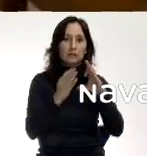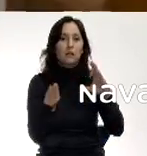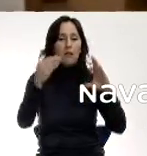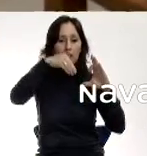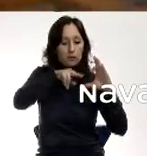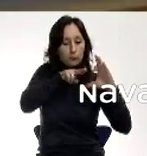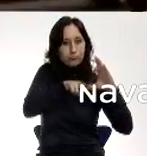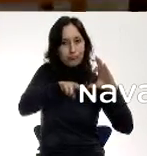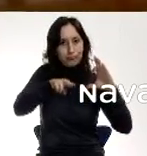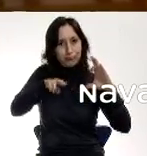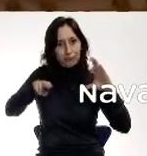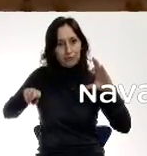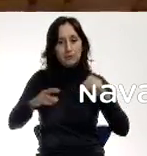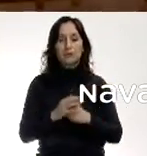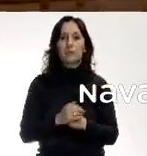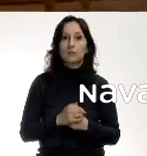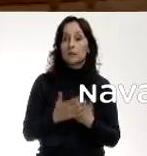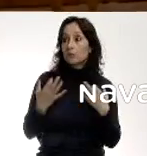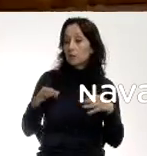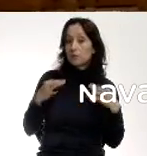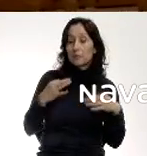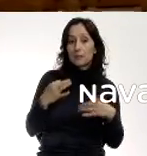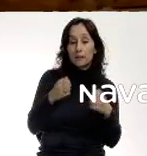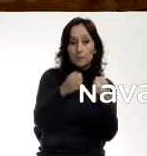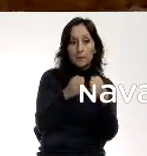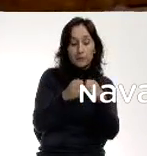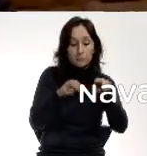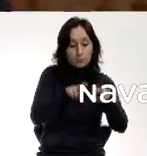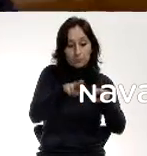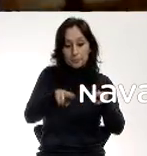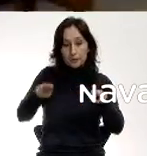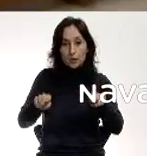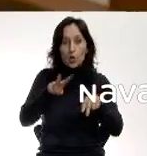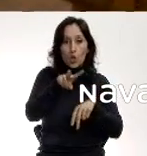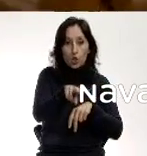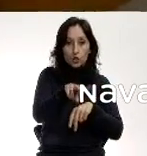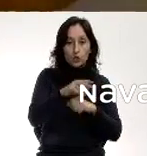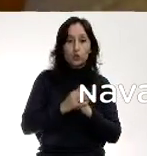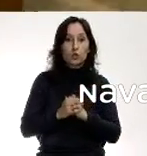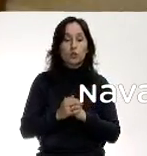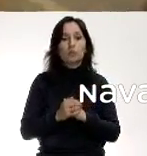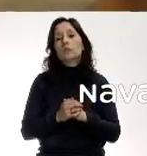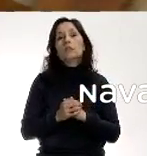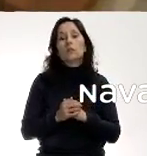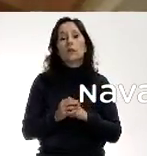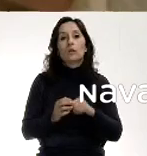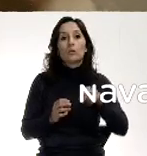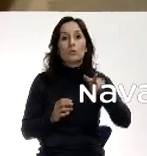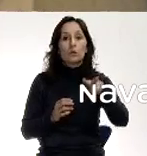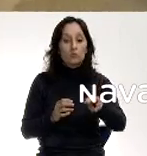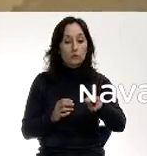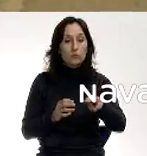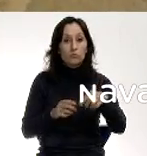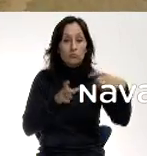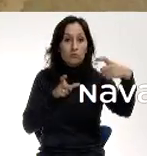que habitualmente en todos los sitios eran 3 losas, siendo una de ellas con un pequeño agujero para meterle un hierro y